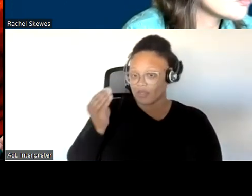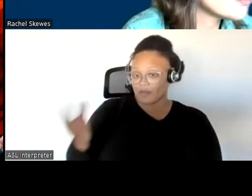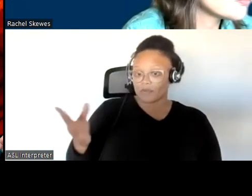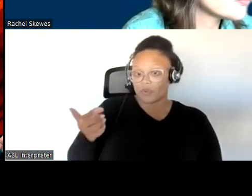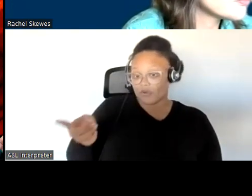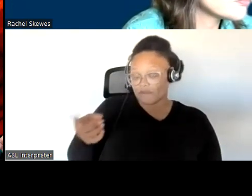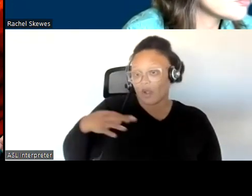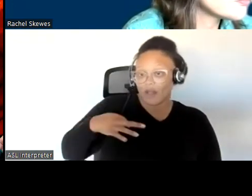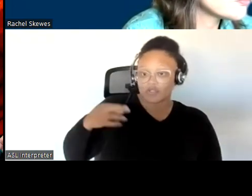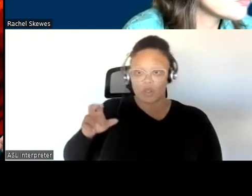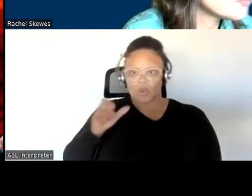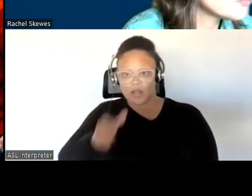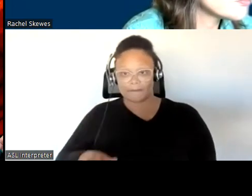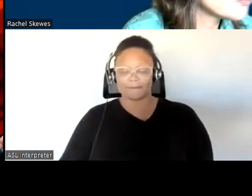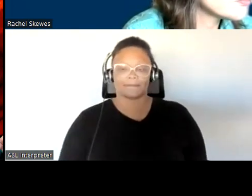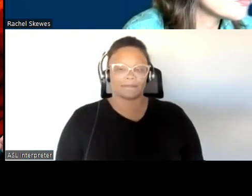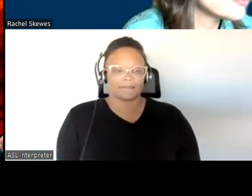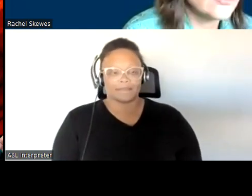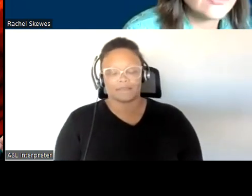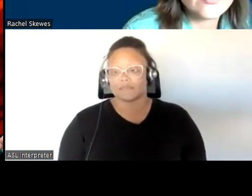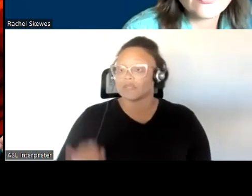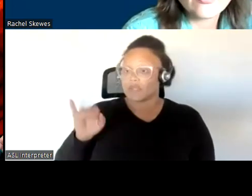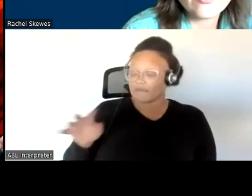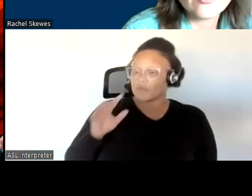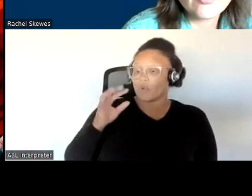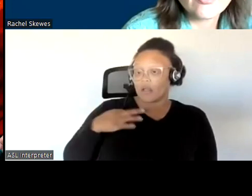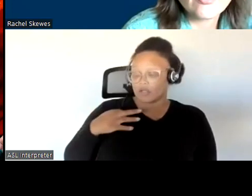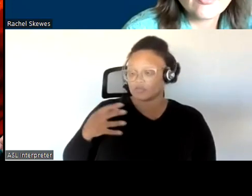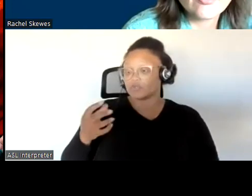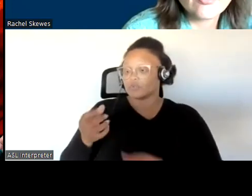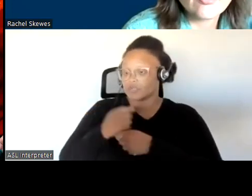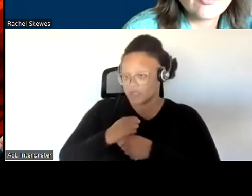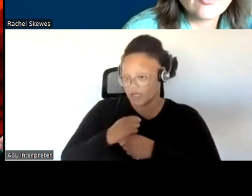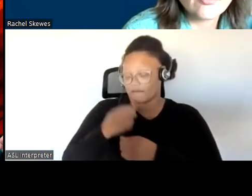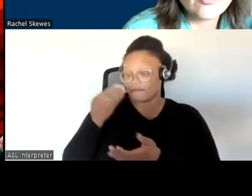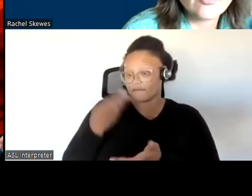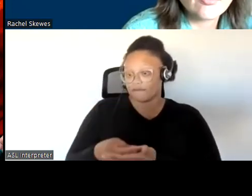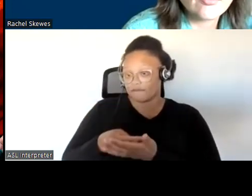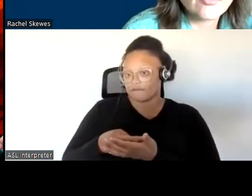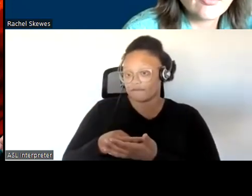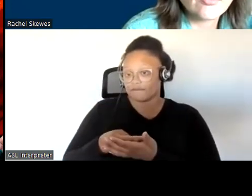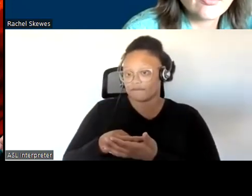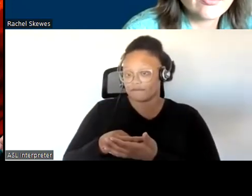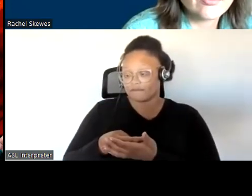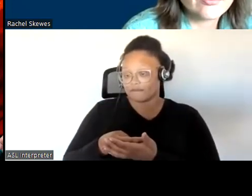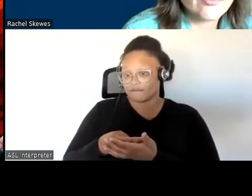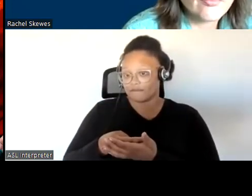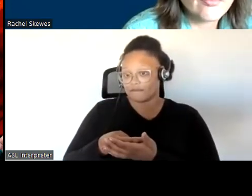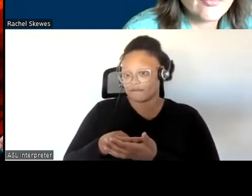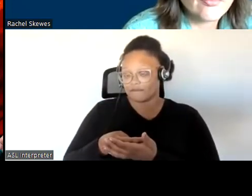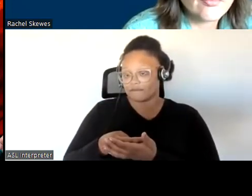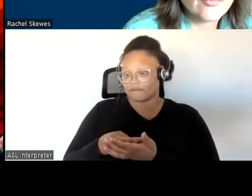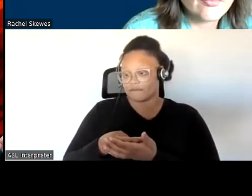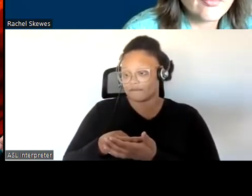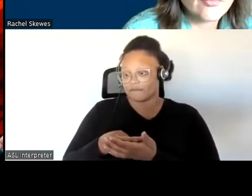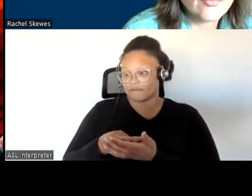Si es elegible para recibir los pagos si cuidó a niños de subsidio por parte